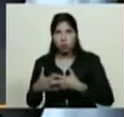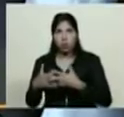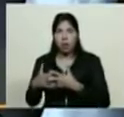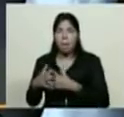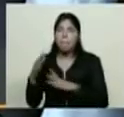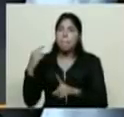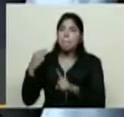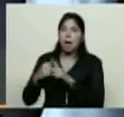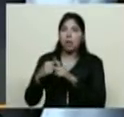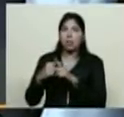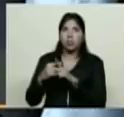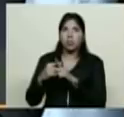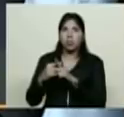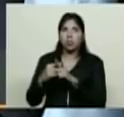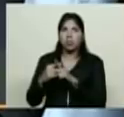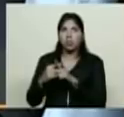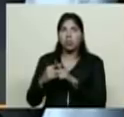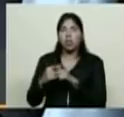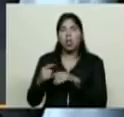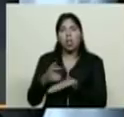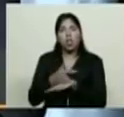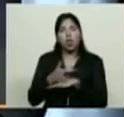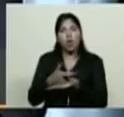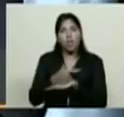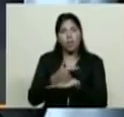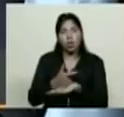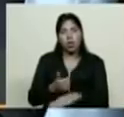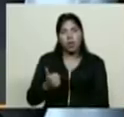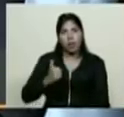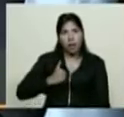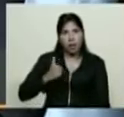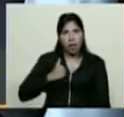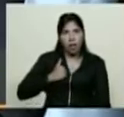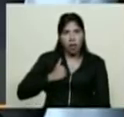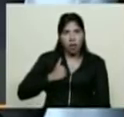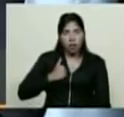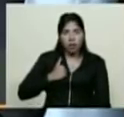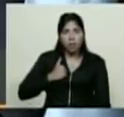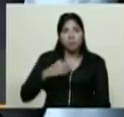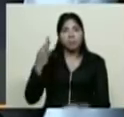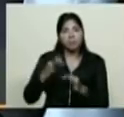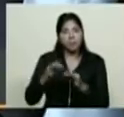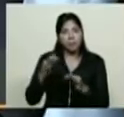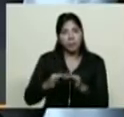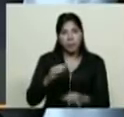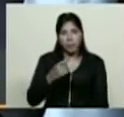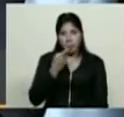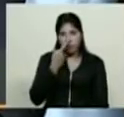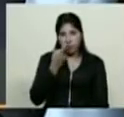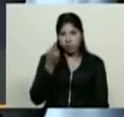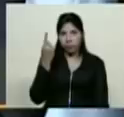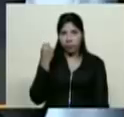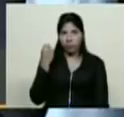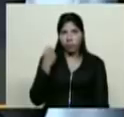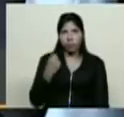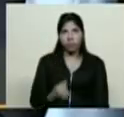las aprobadas por el gobierno de Canadá en septiembre del año 2017.